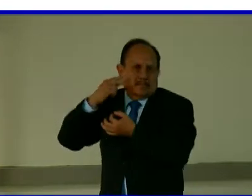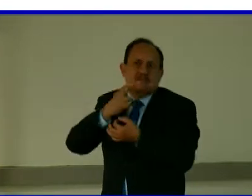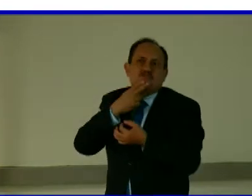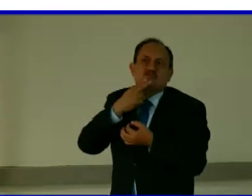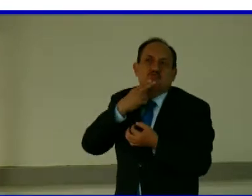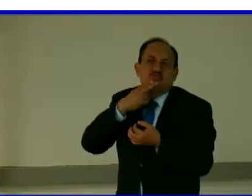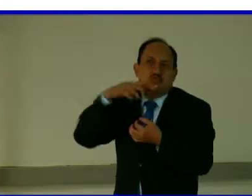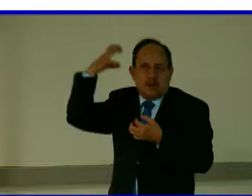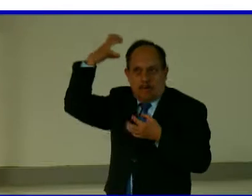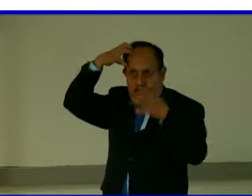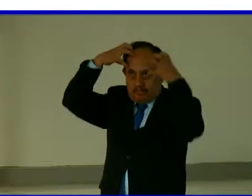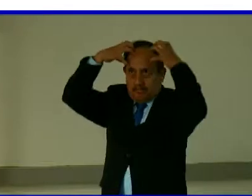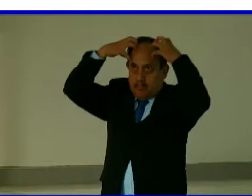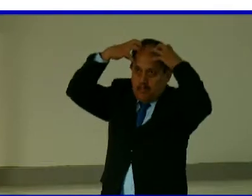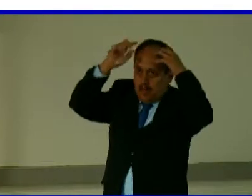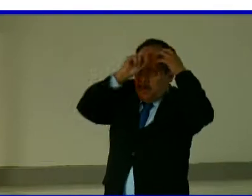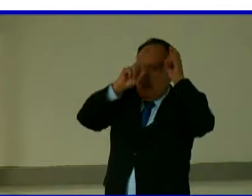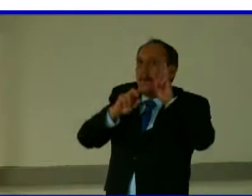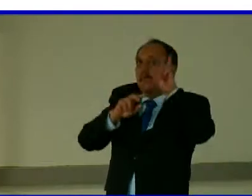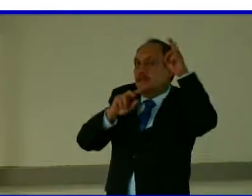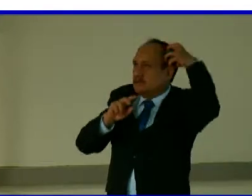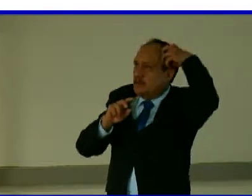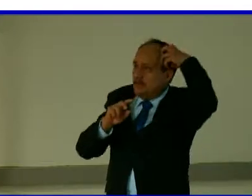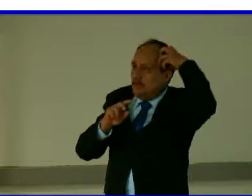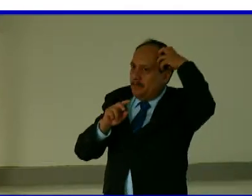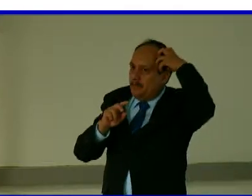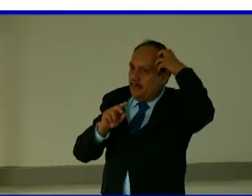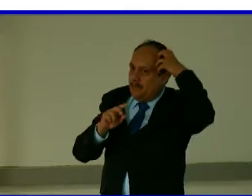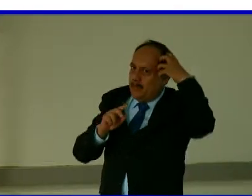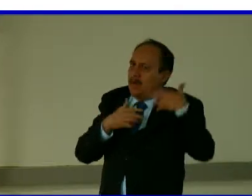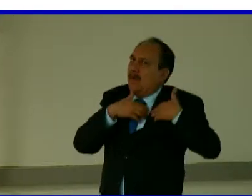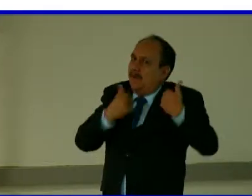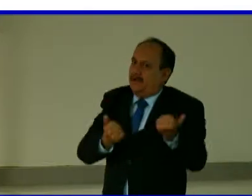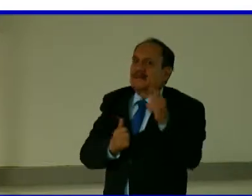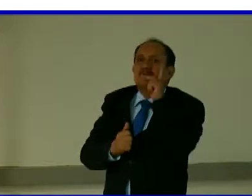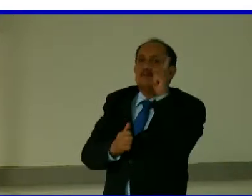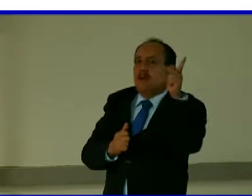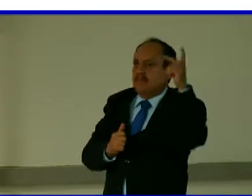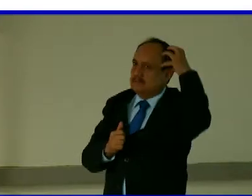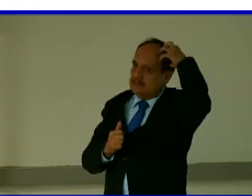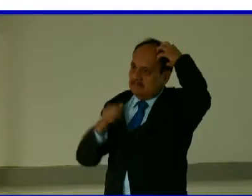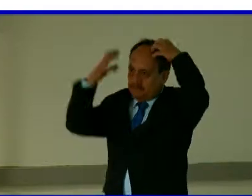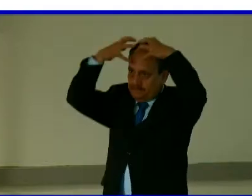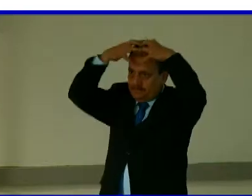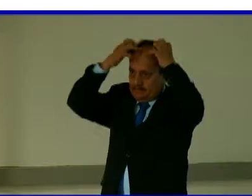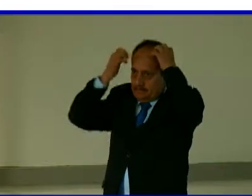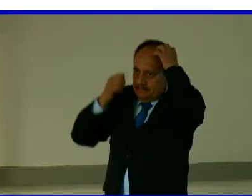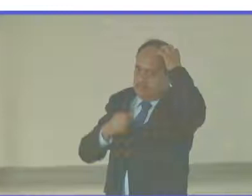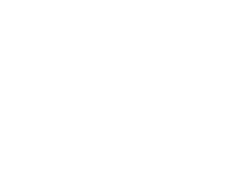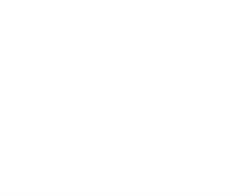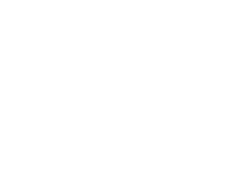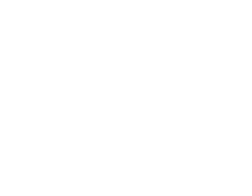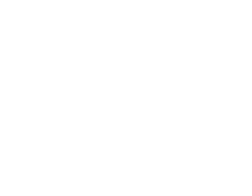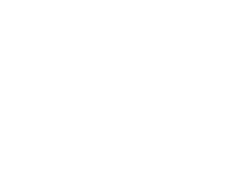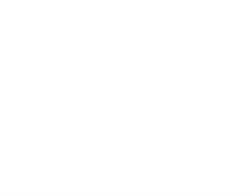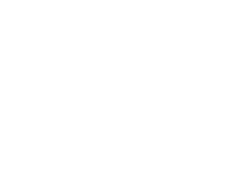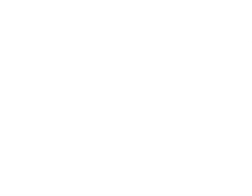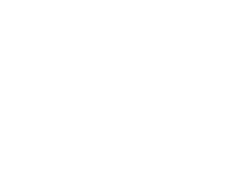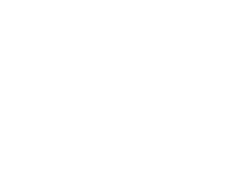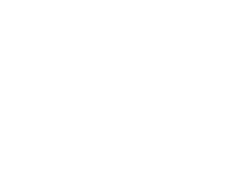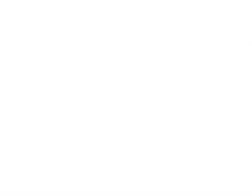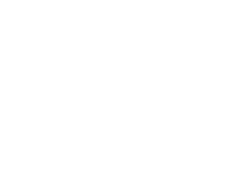el área visual para reconocer las palabras. Por lo cual, si yo veo el